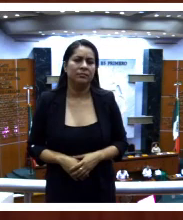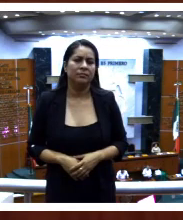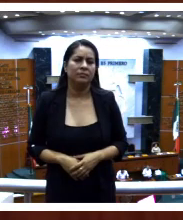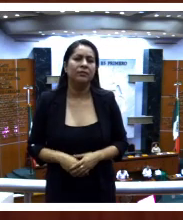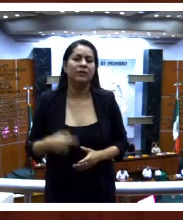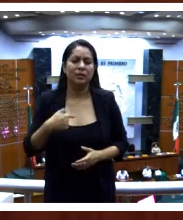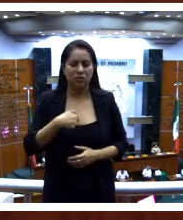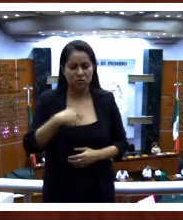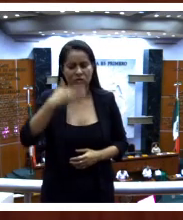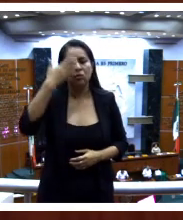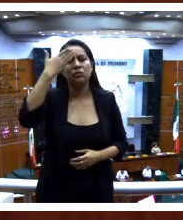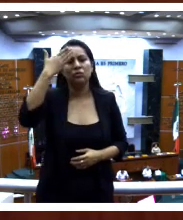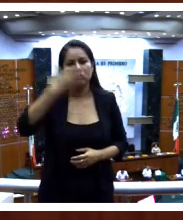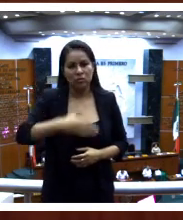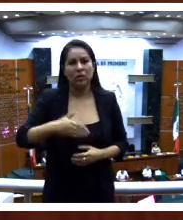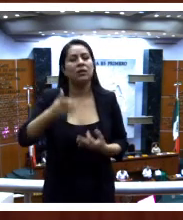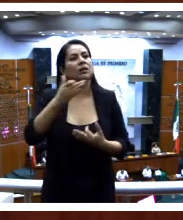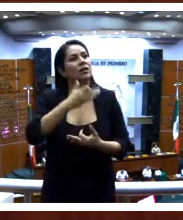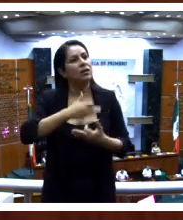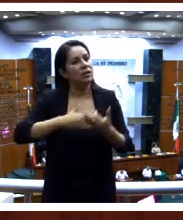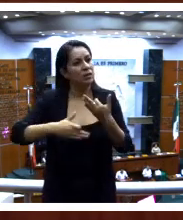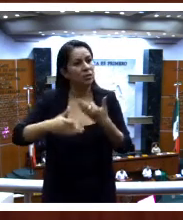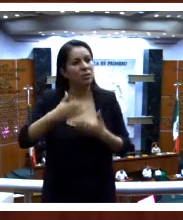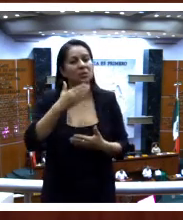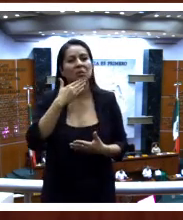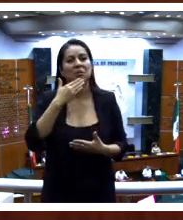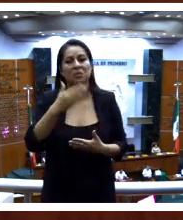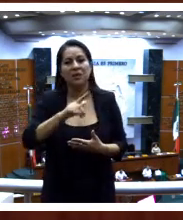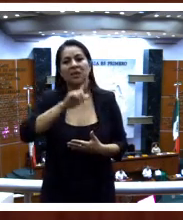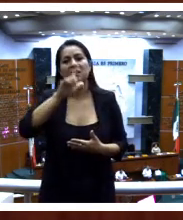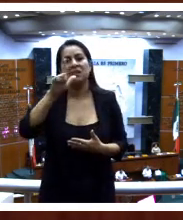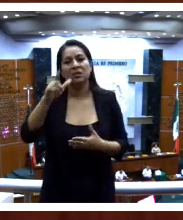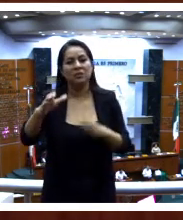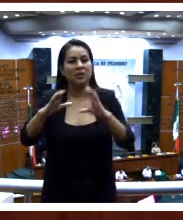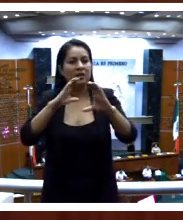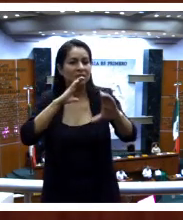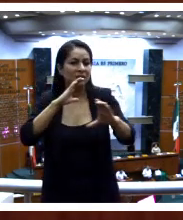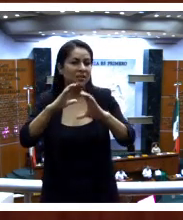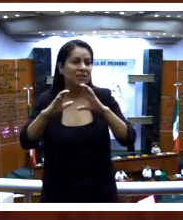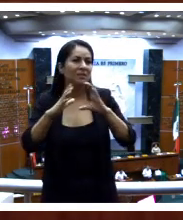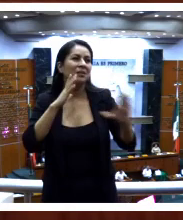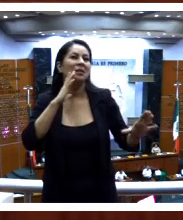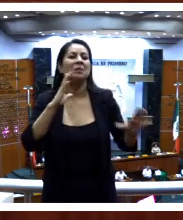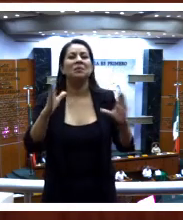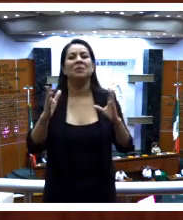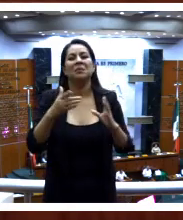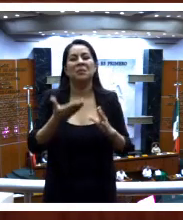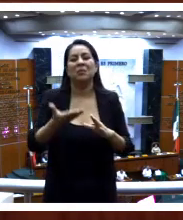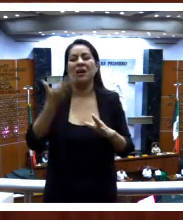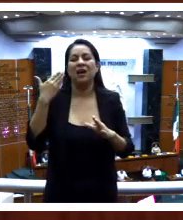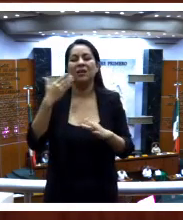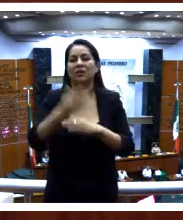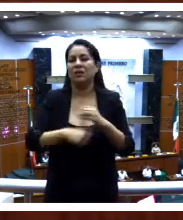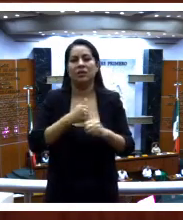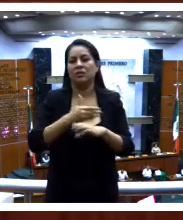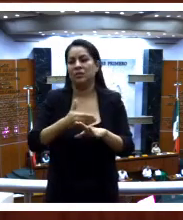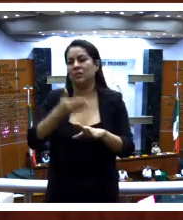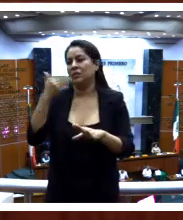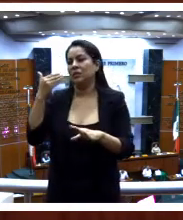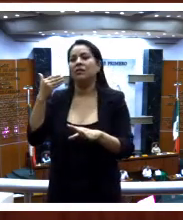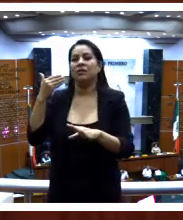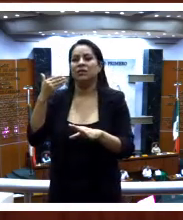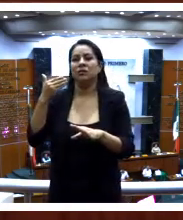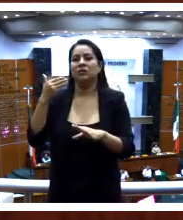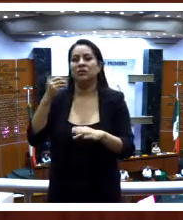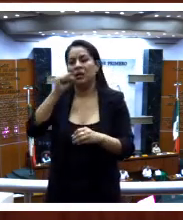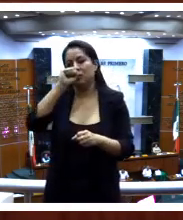Y yo sé que pues todo va a salir bien al rato en los medios de comunicación, como en la vez pasada. En las